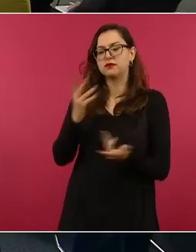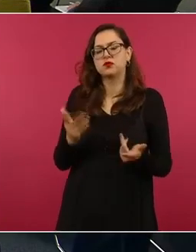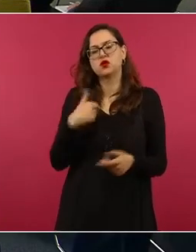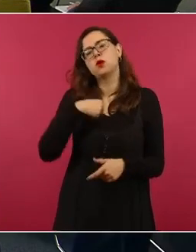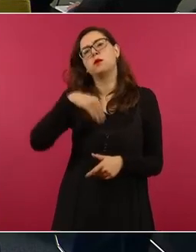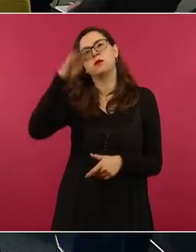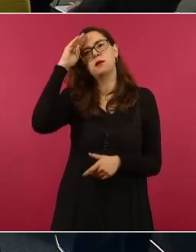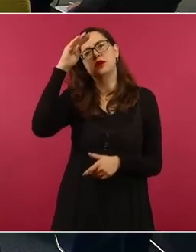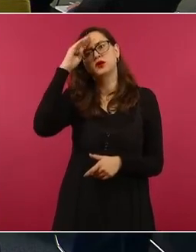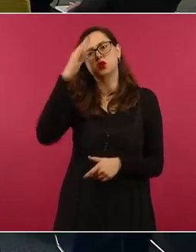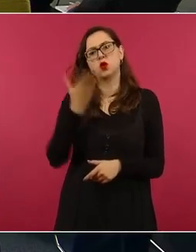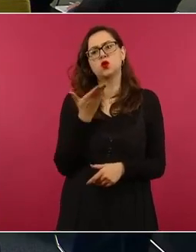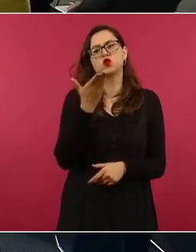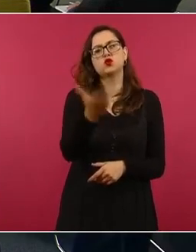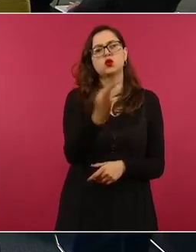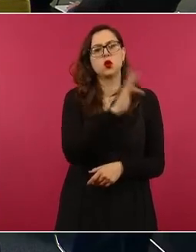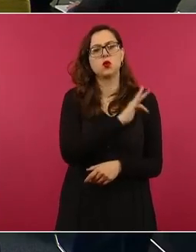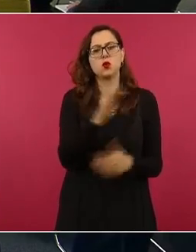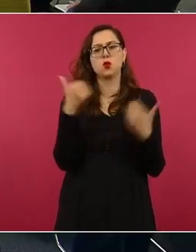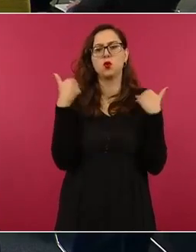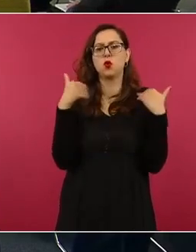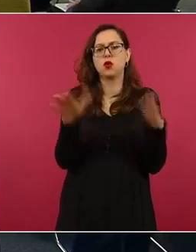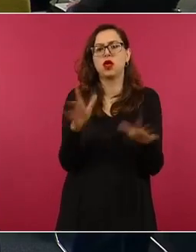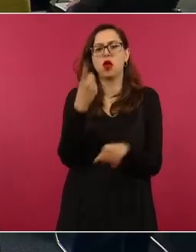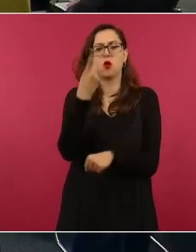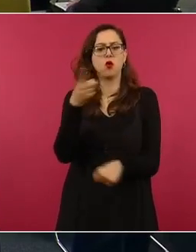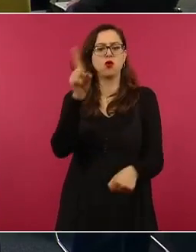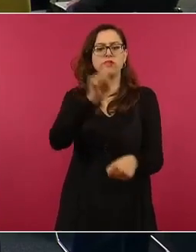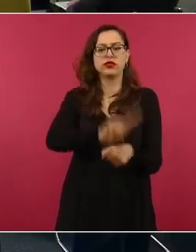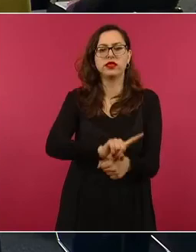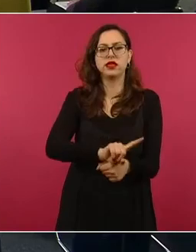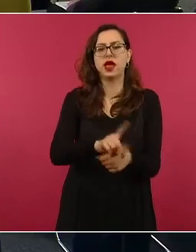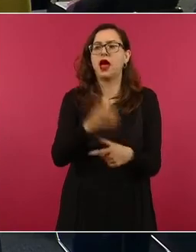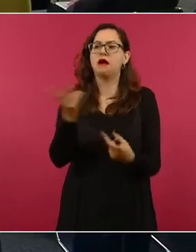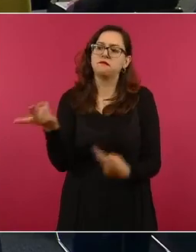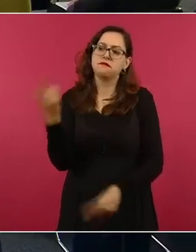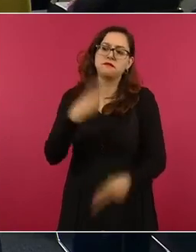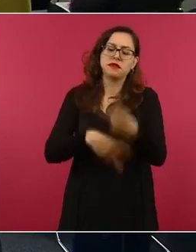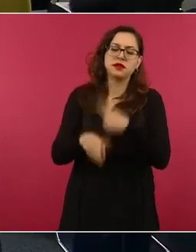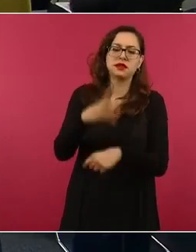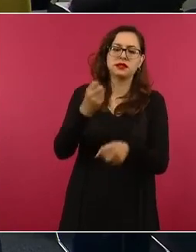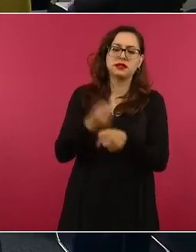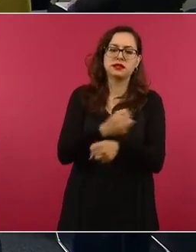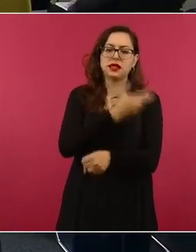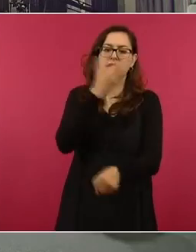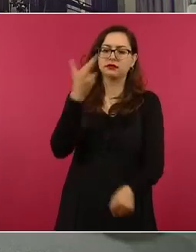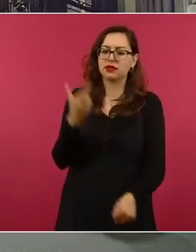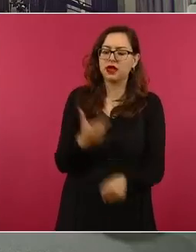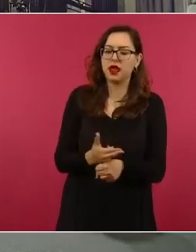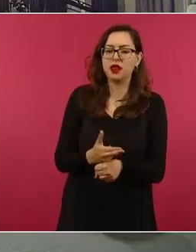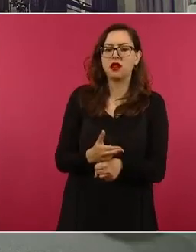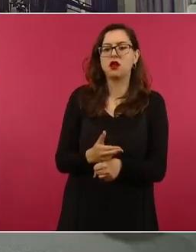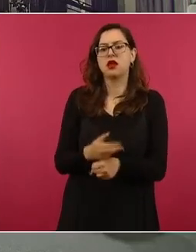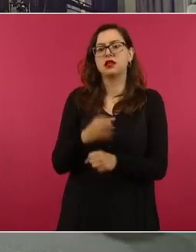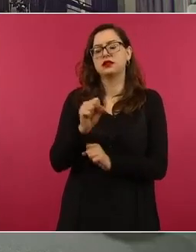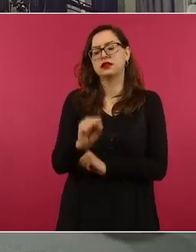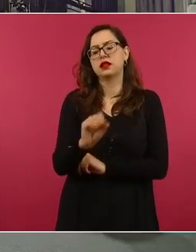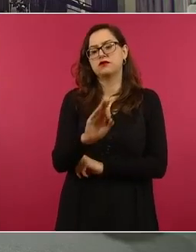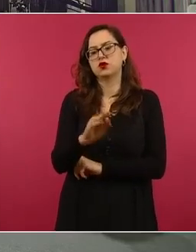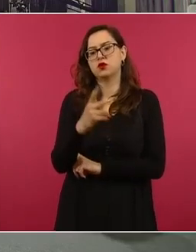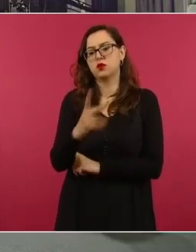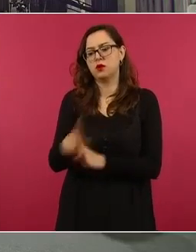se presentara en el informe semanal Cero Impunidad el secretario de la Función Pública y la fiscal anticorrupción? Sabemos que la fiscal anticorrupción